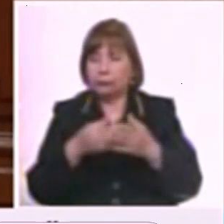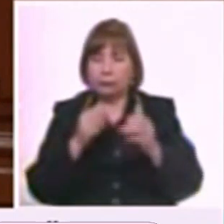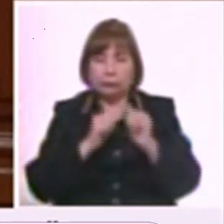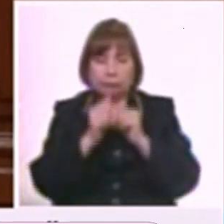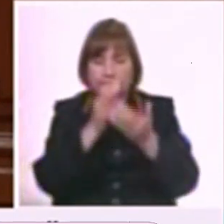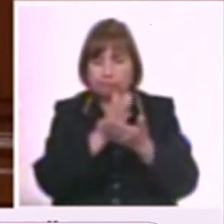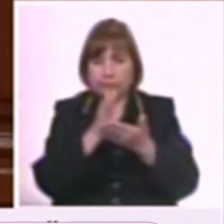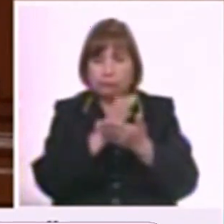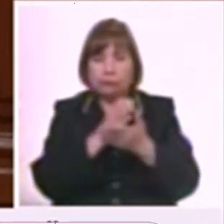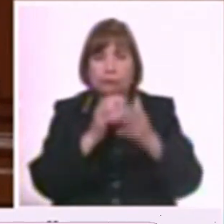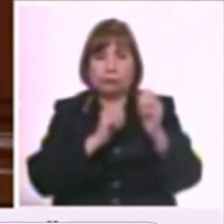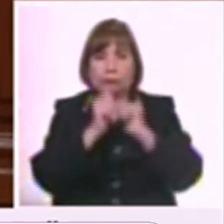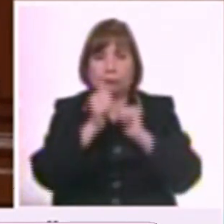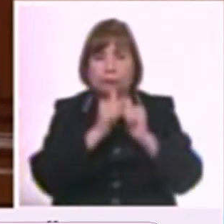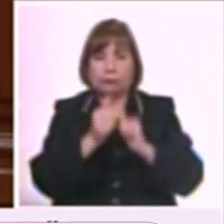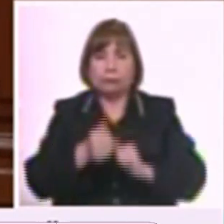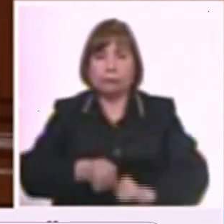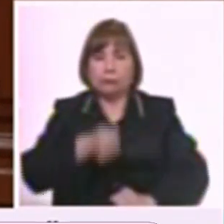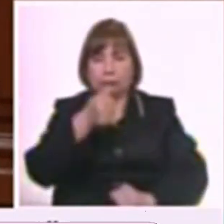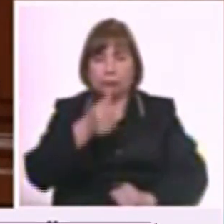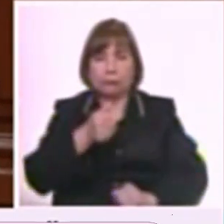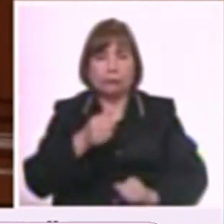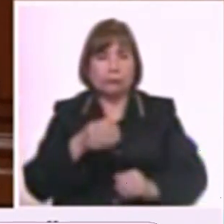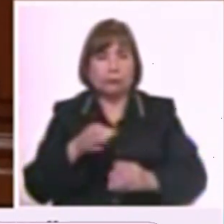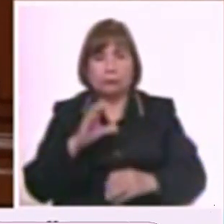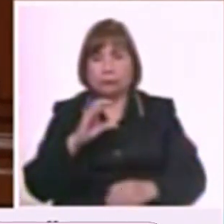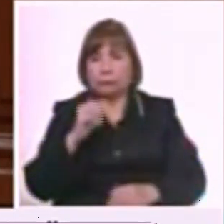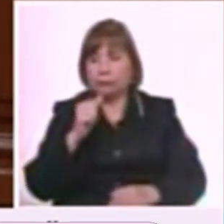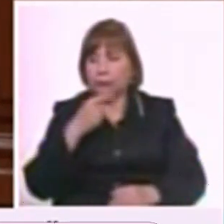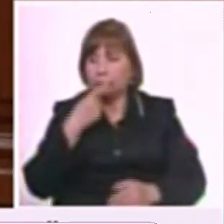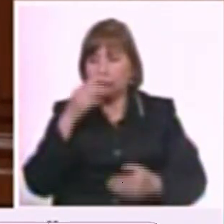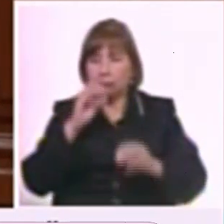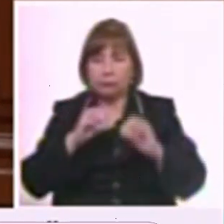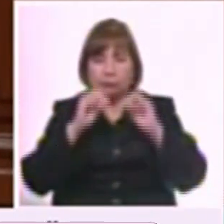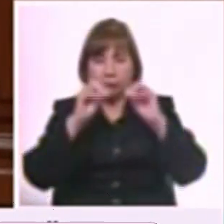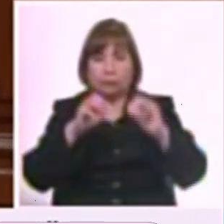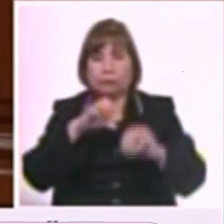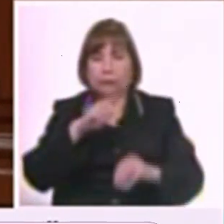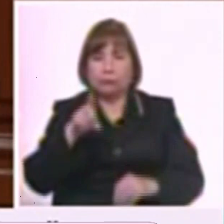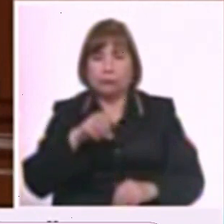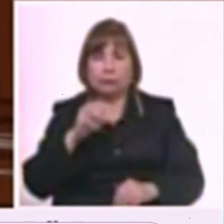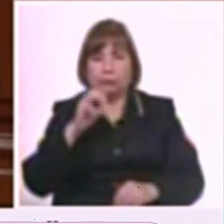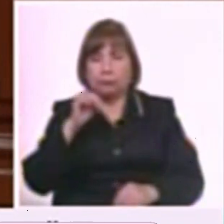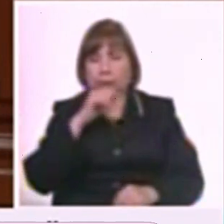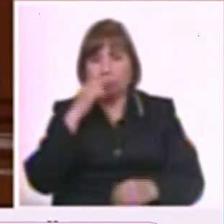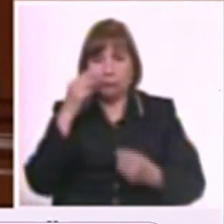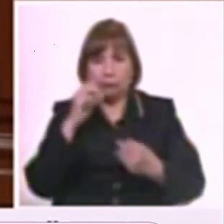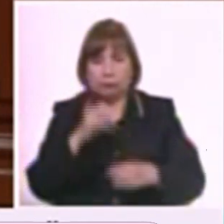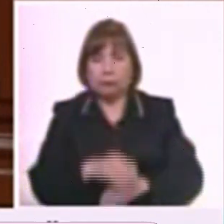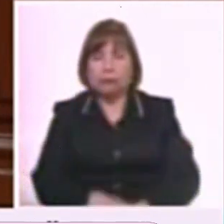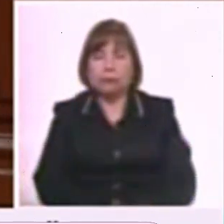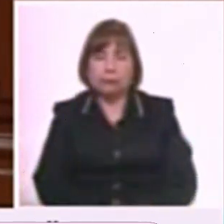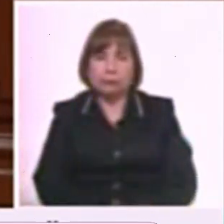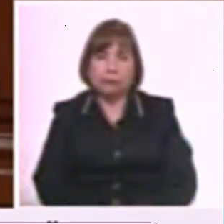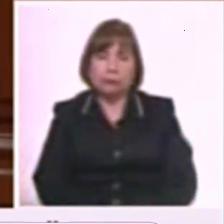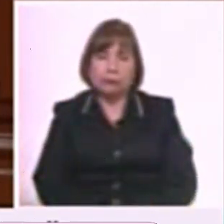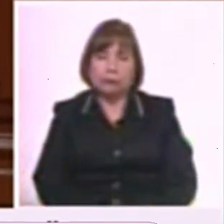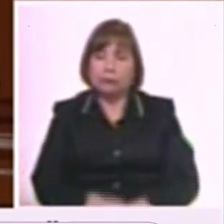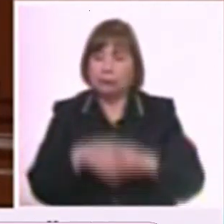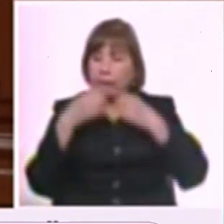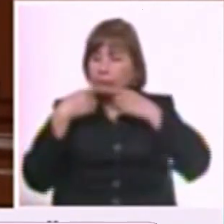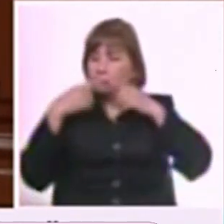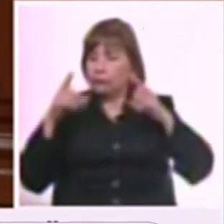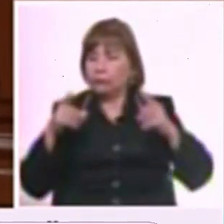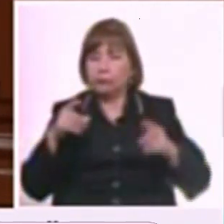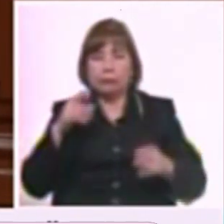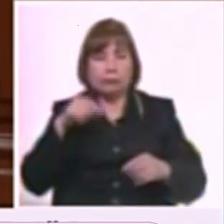general que este será un concurso abierto para directores y docentes, sin ningún tipo de discriminación, especialmente para estos últimos. La ley